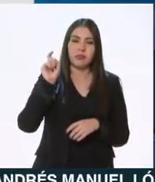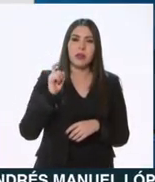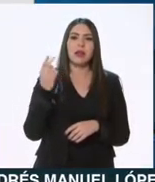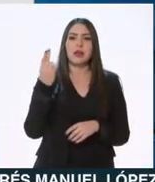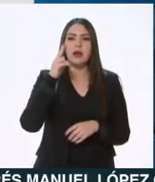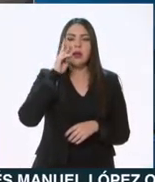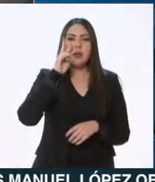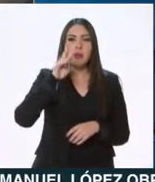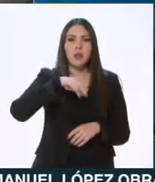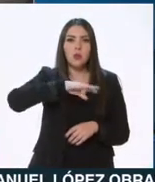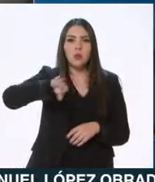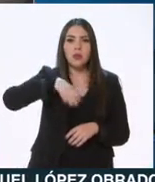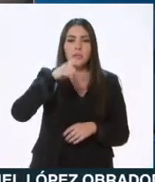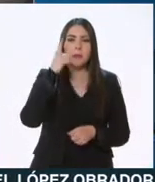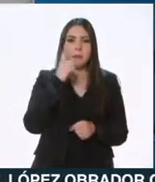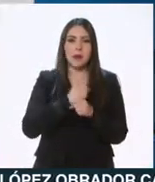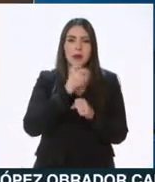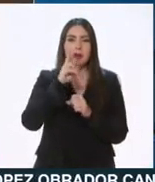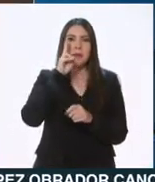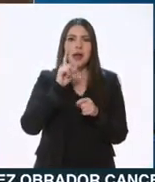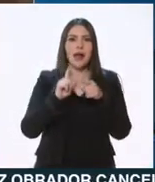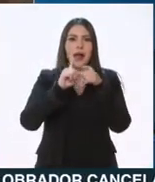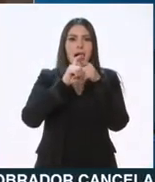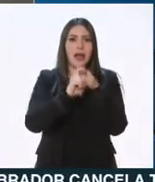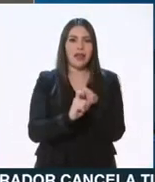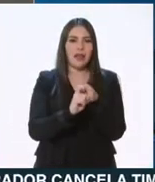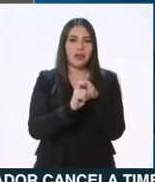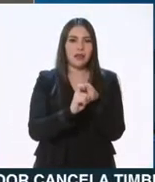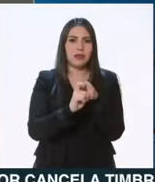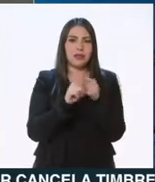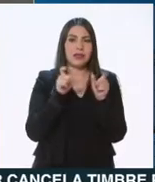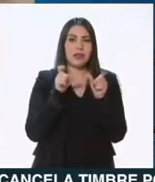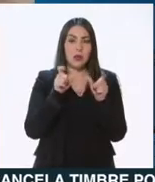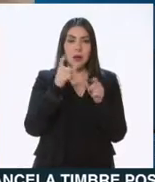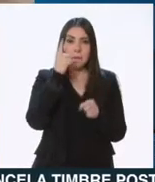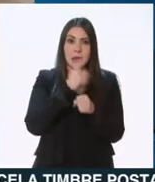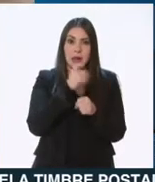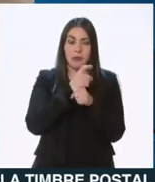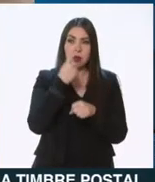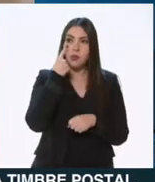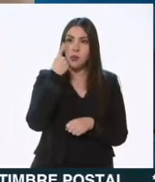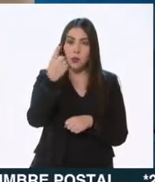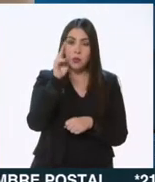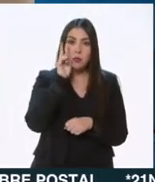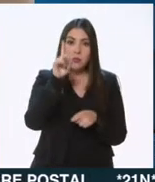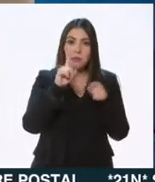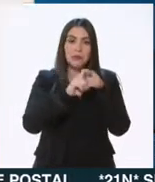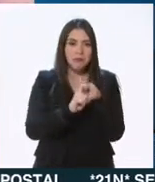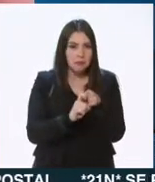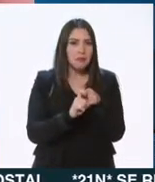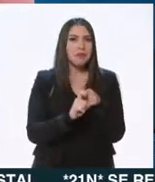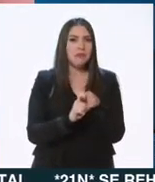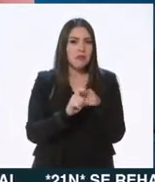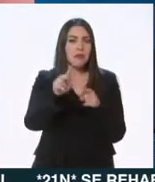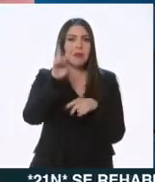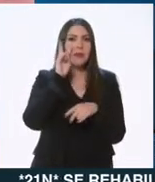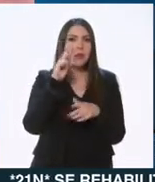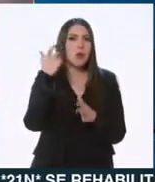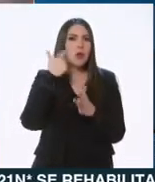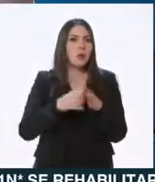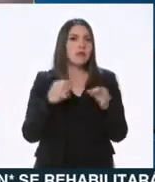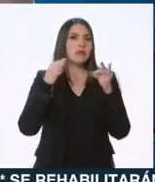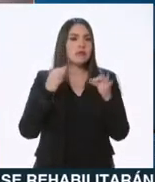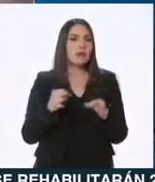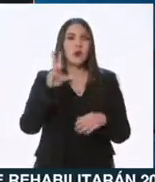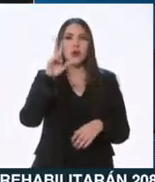que encontremos, número uno, un candado de seguridad, que podamos además verificar que efectivamente la compra es fidedigna, que no